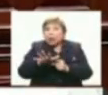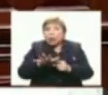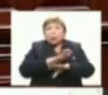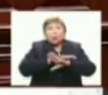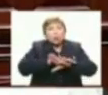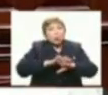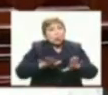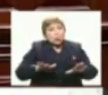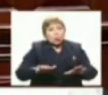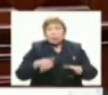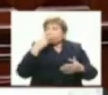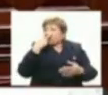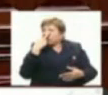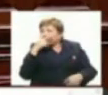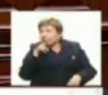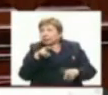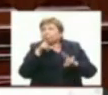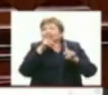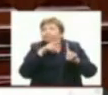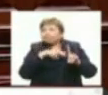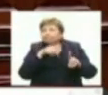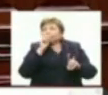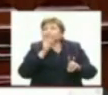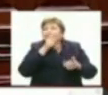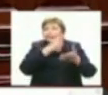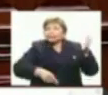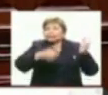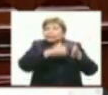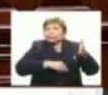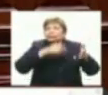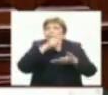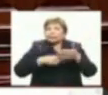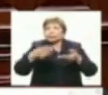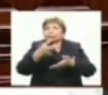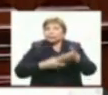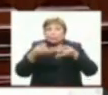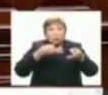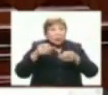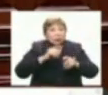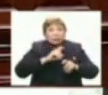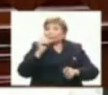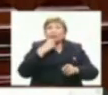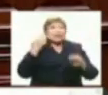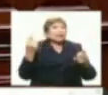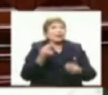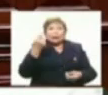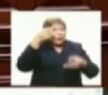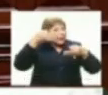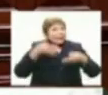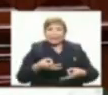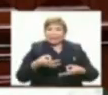terminó por visibilizar que las críticas que se les hacía al modelo económico no solo eran